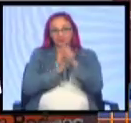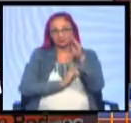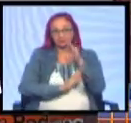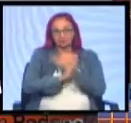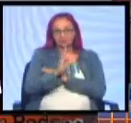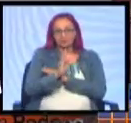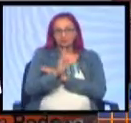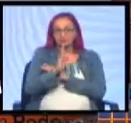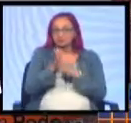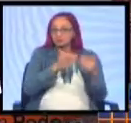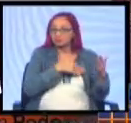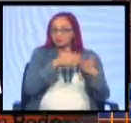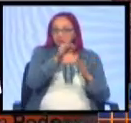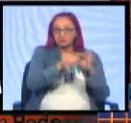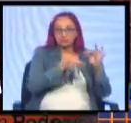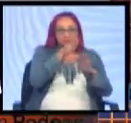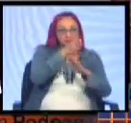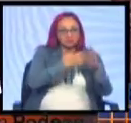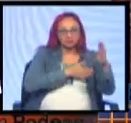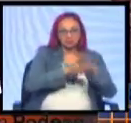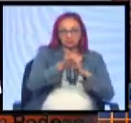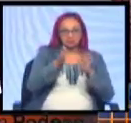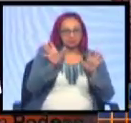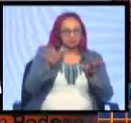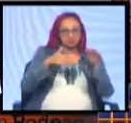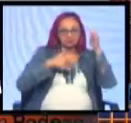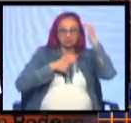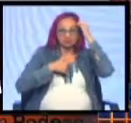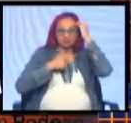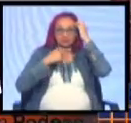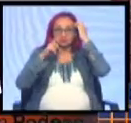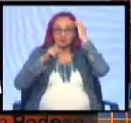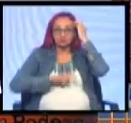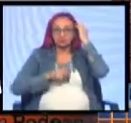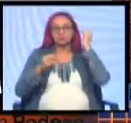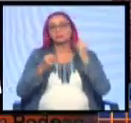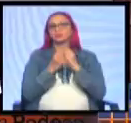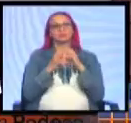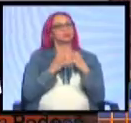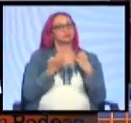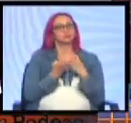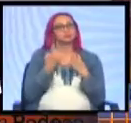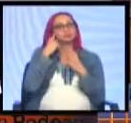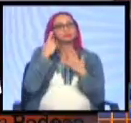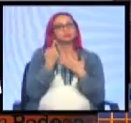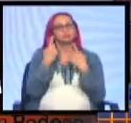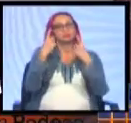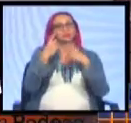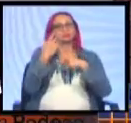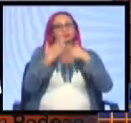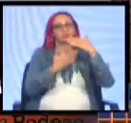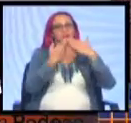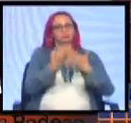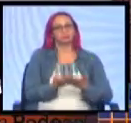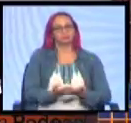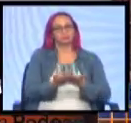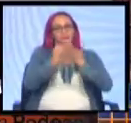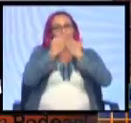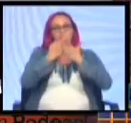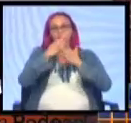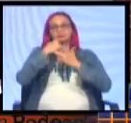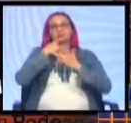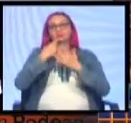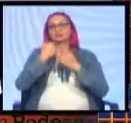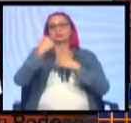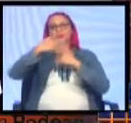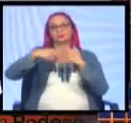discapacidad, no importa el tipo de discapacidad que se tenga, requieren muchísimos equipos, ¿verdad?, para lograr ese proceso de rehabilitación que decimos que